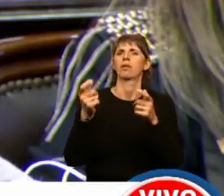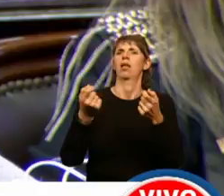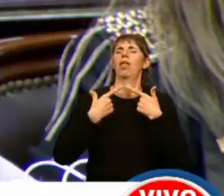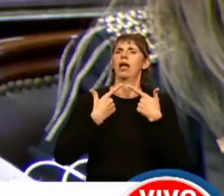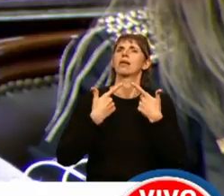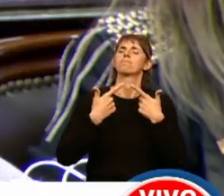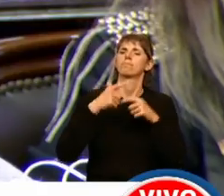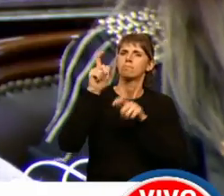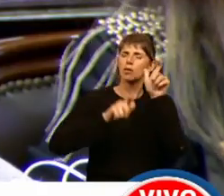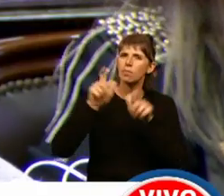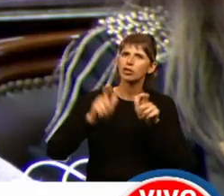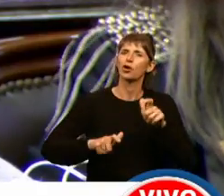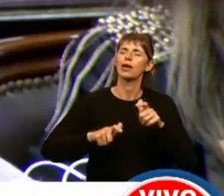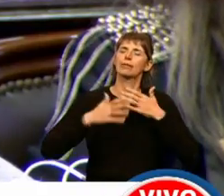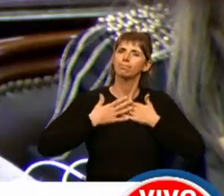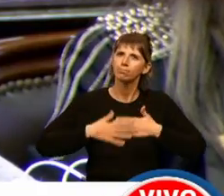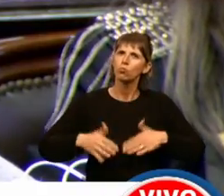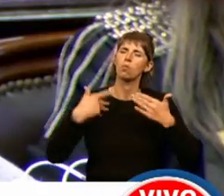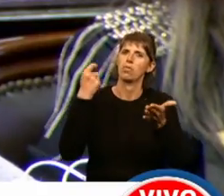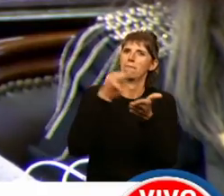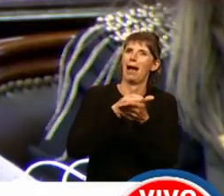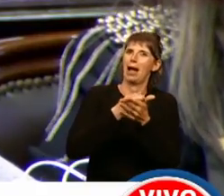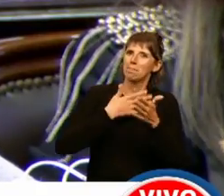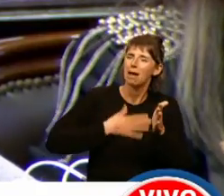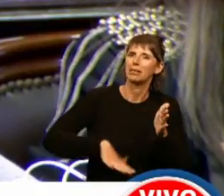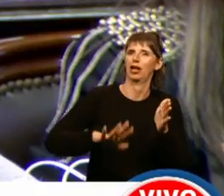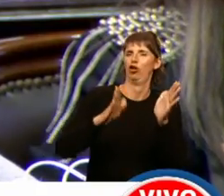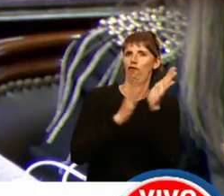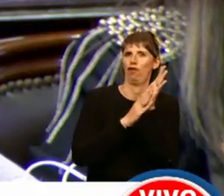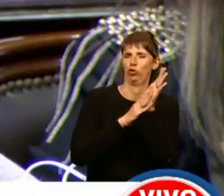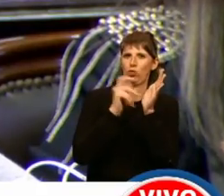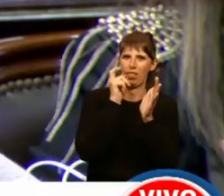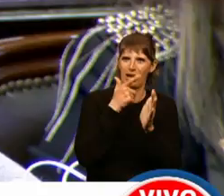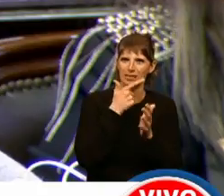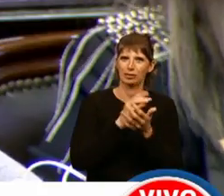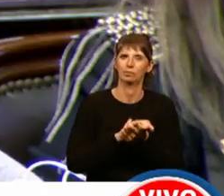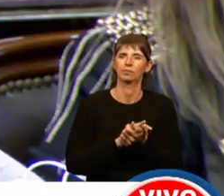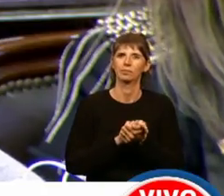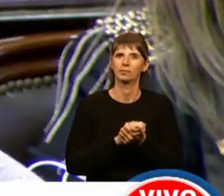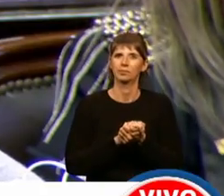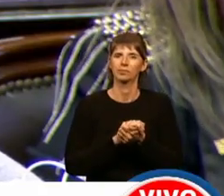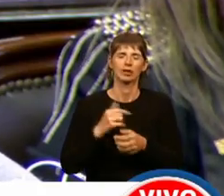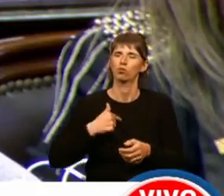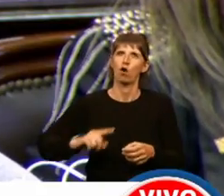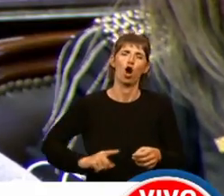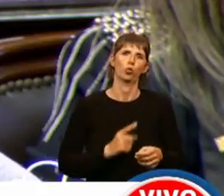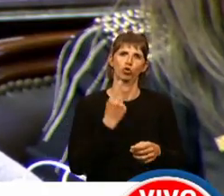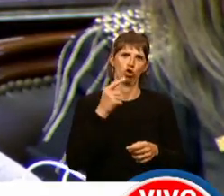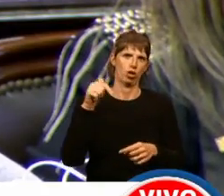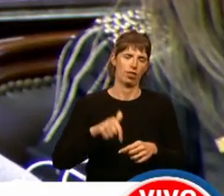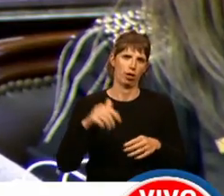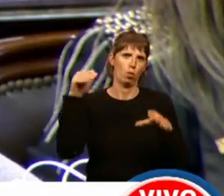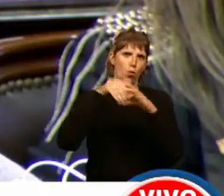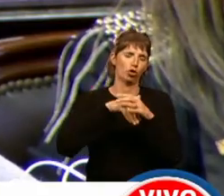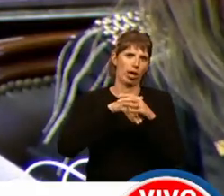alivio a los bolsillos de varias personas en su mayoría de nuestra provincia así que estoy muy orgullosa de poder acompañar